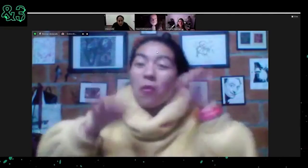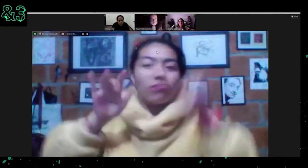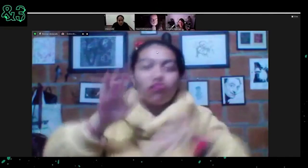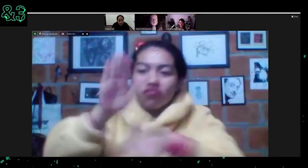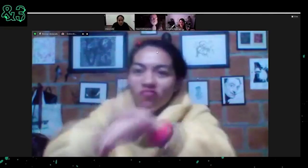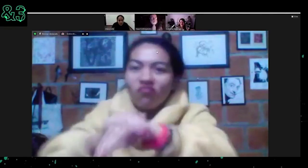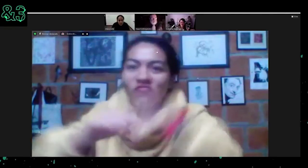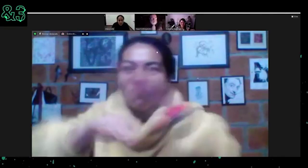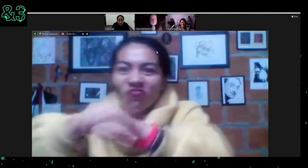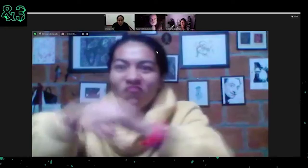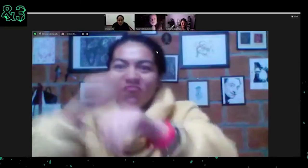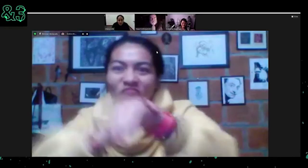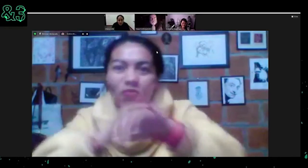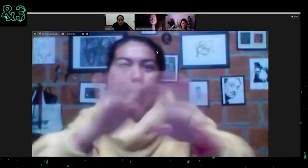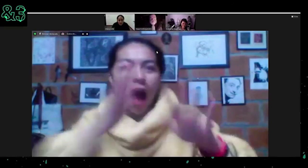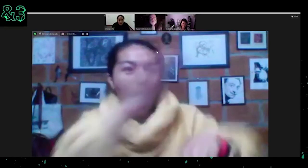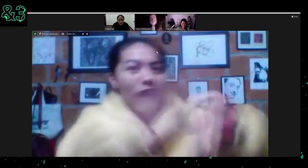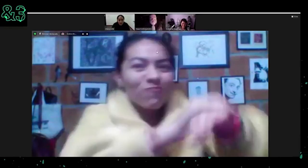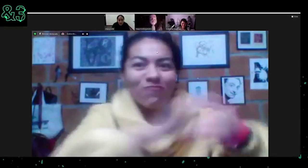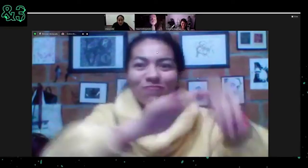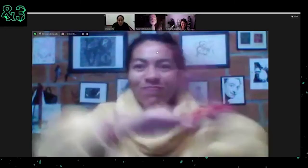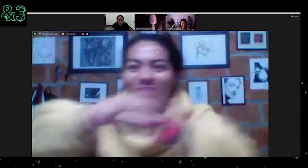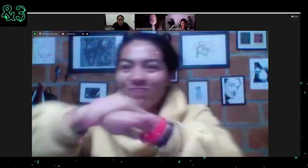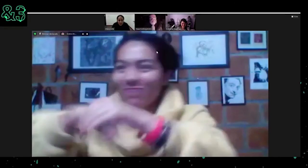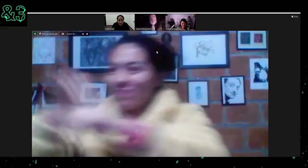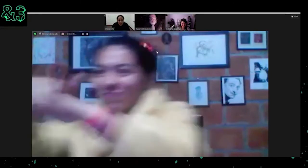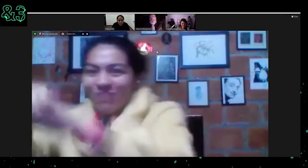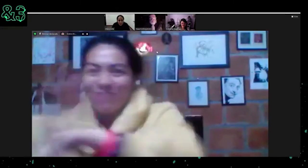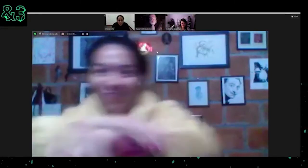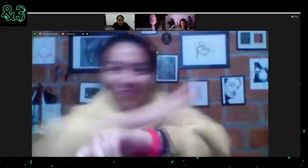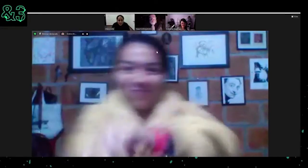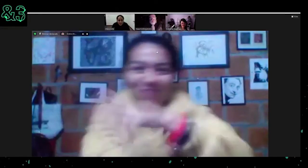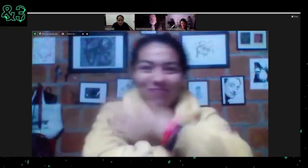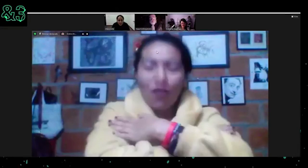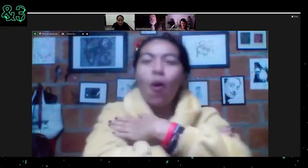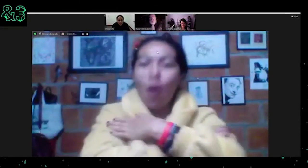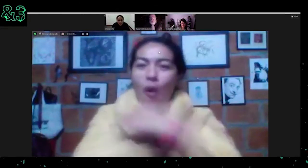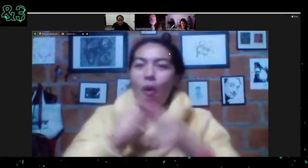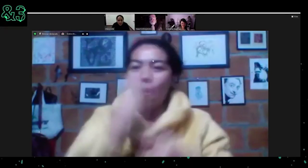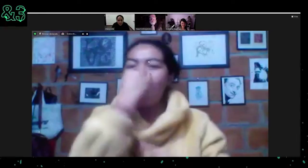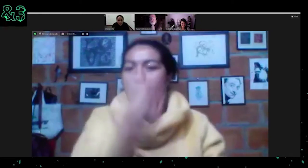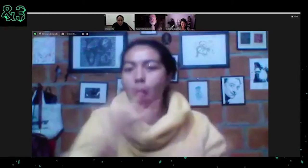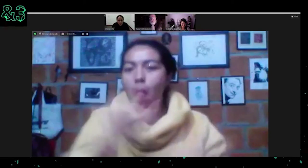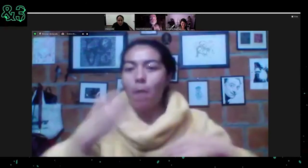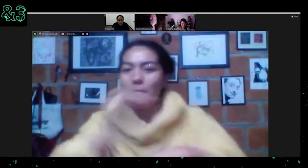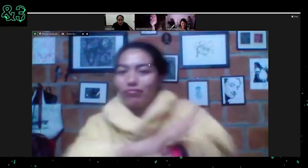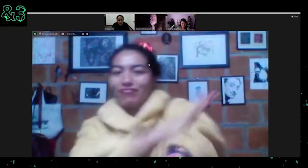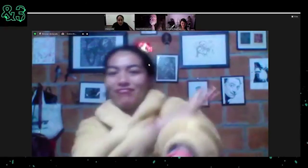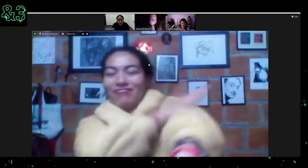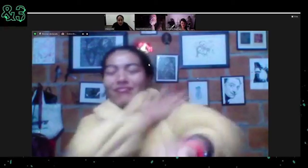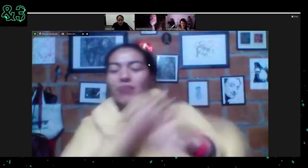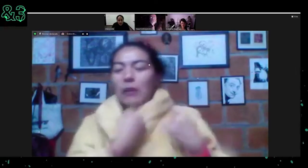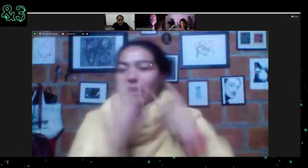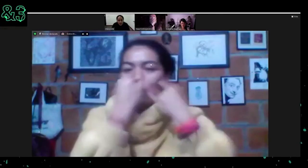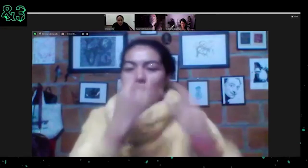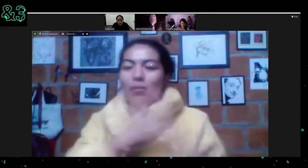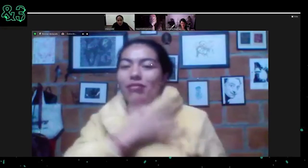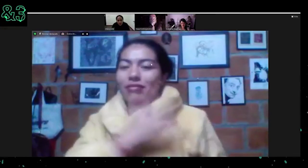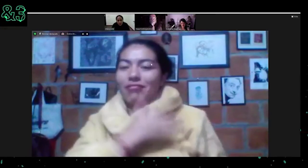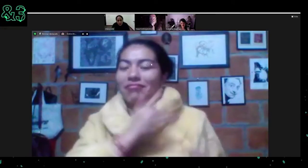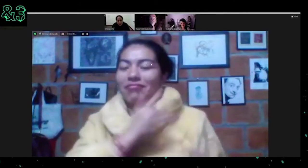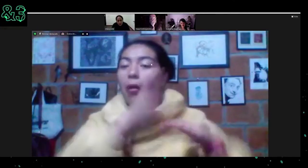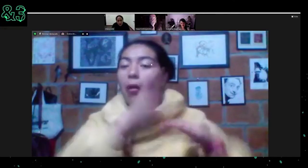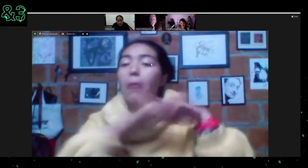otras cosas con nuestro cuerpo, ¿sí? Pero hablo como de esa sensación que transmite la vibración